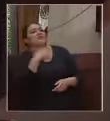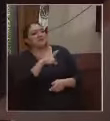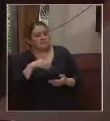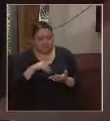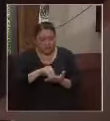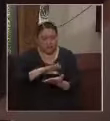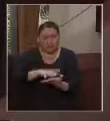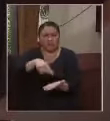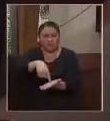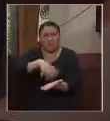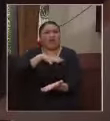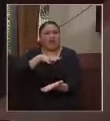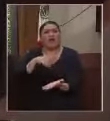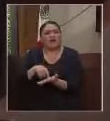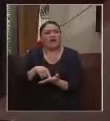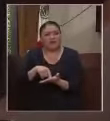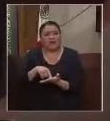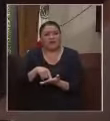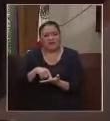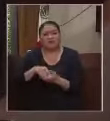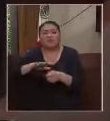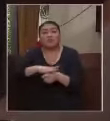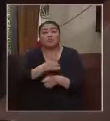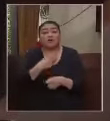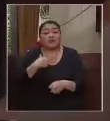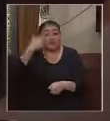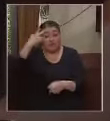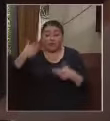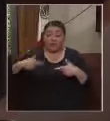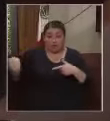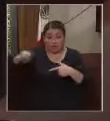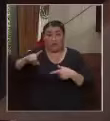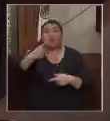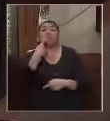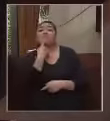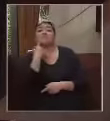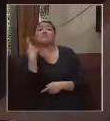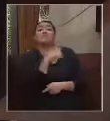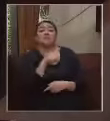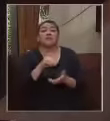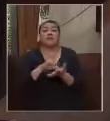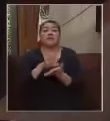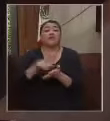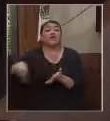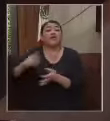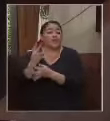claramente existe, porque los demandantes específicamente señalan